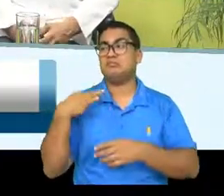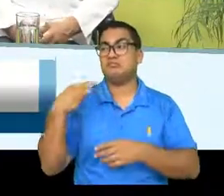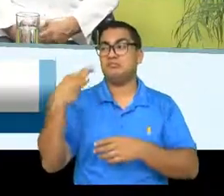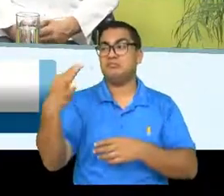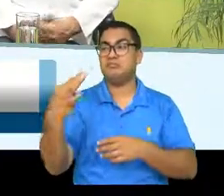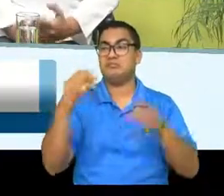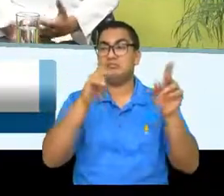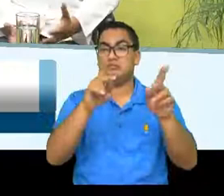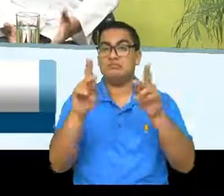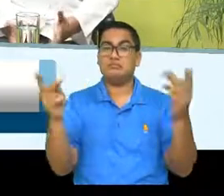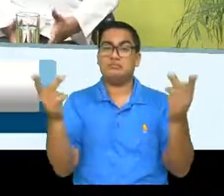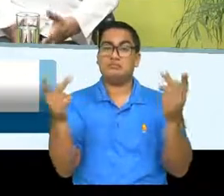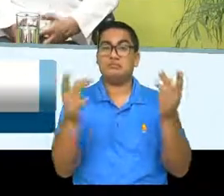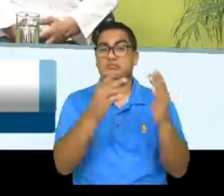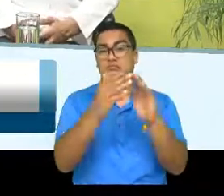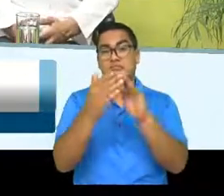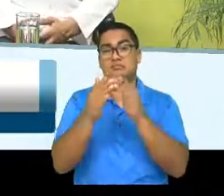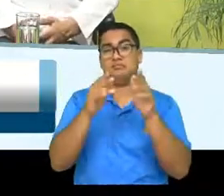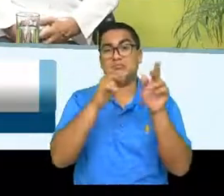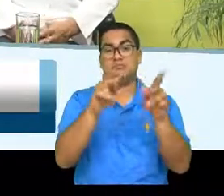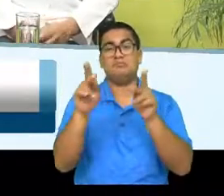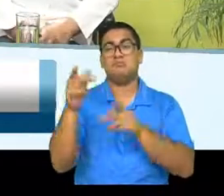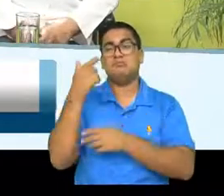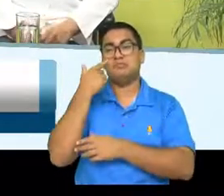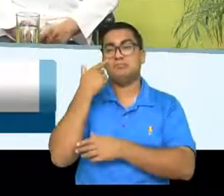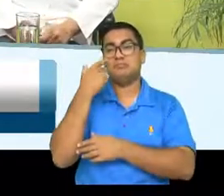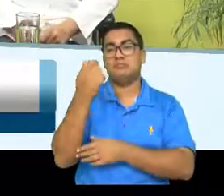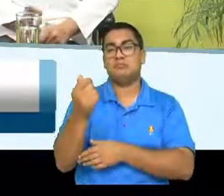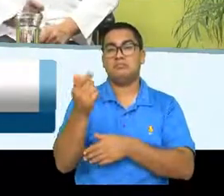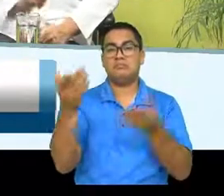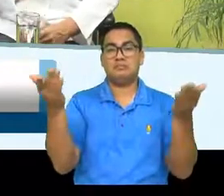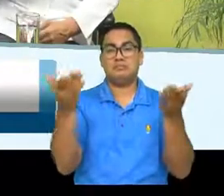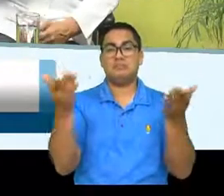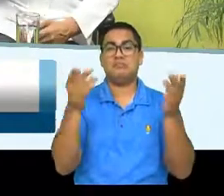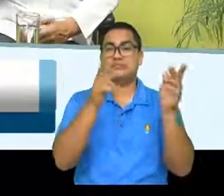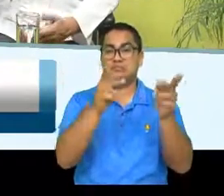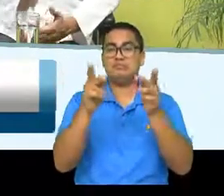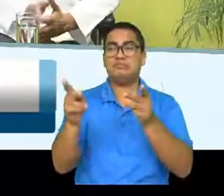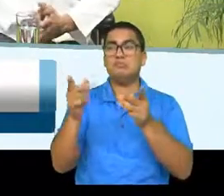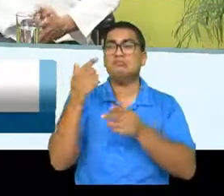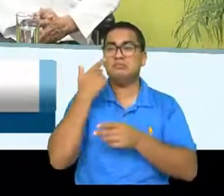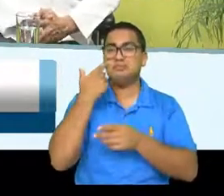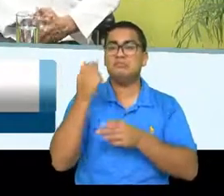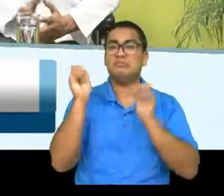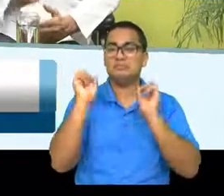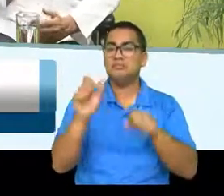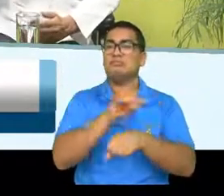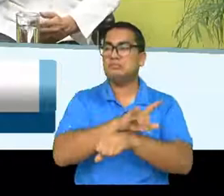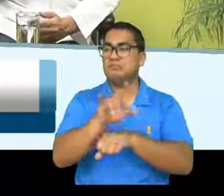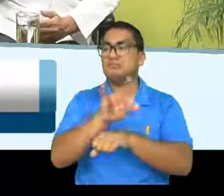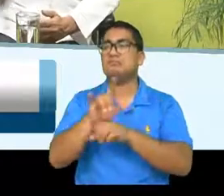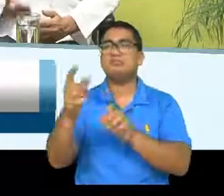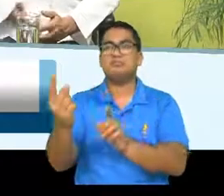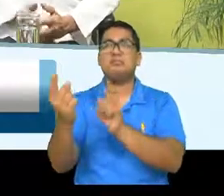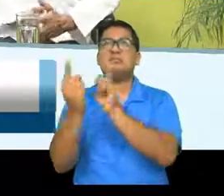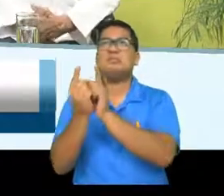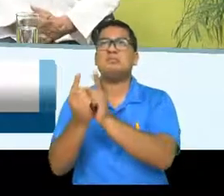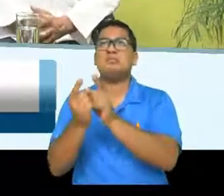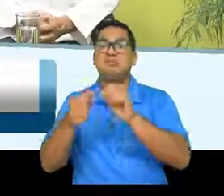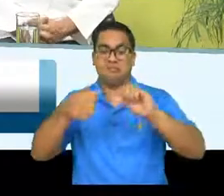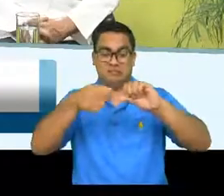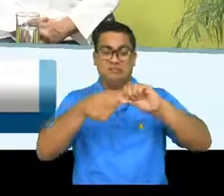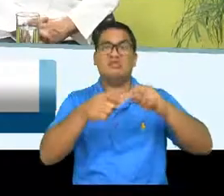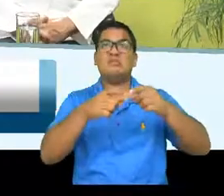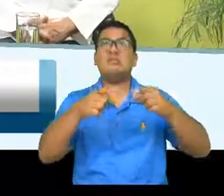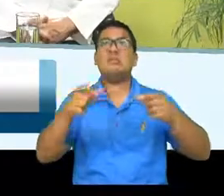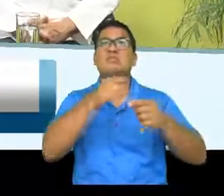de la comunidad, gente conocida de los sitios, que la gente los reconoce y pueden irlos a buscar para saber si está con